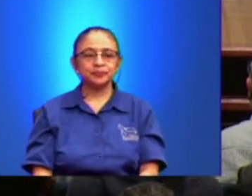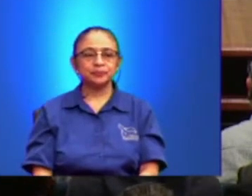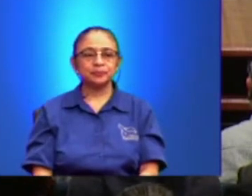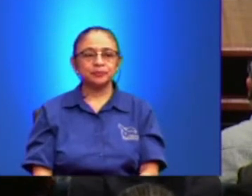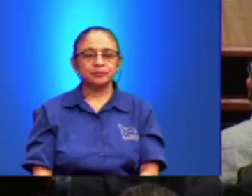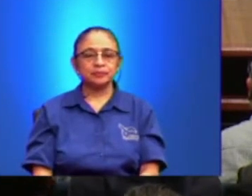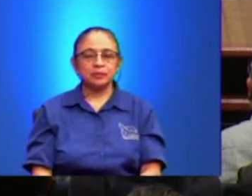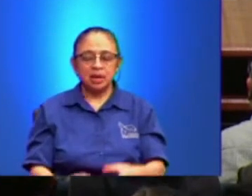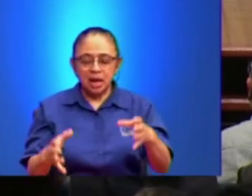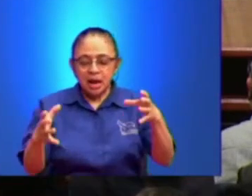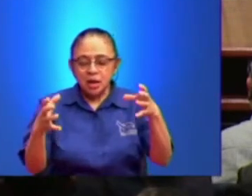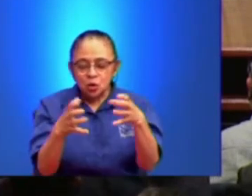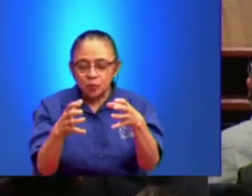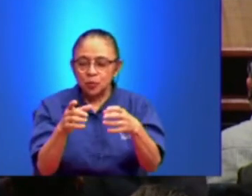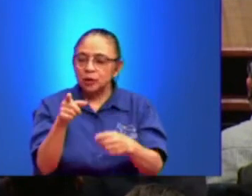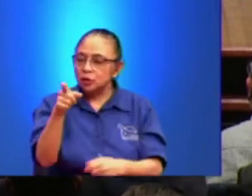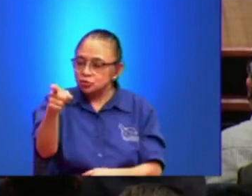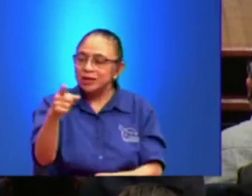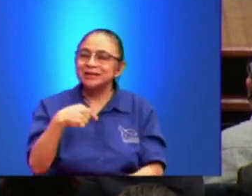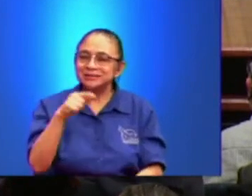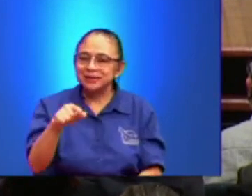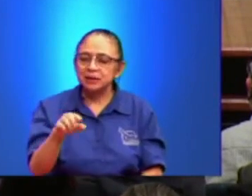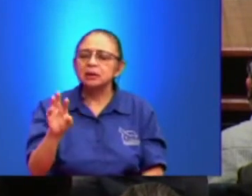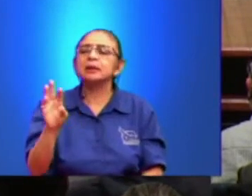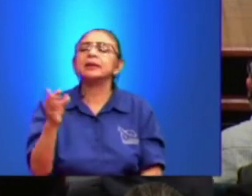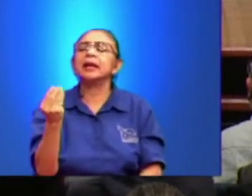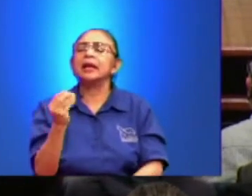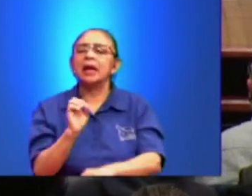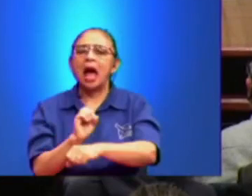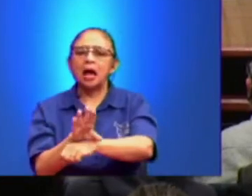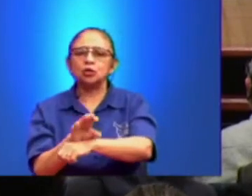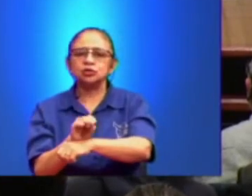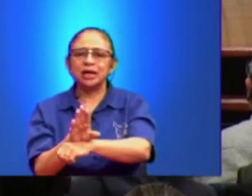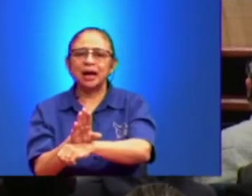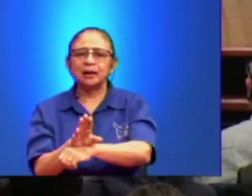en el grupo que ustedes participan que aconsejan